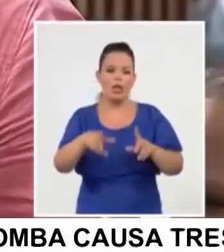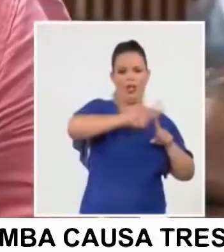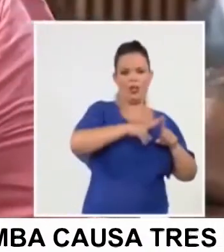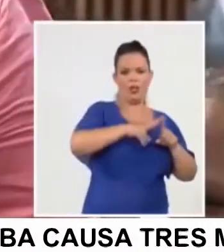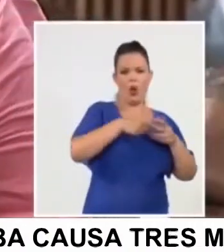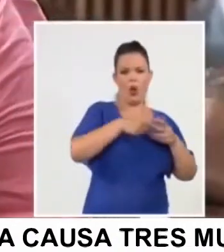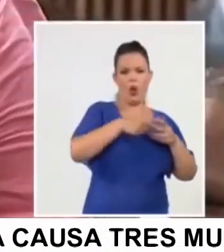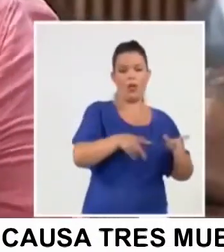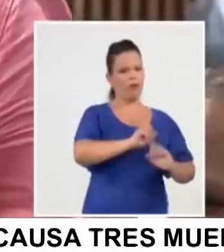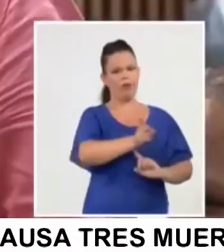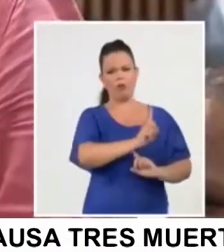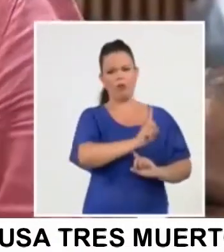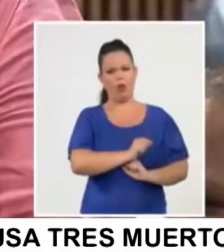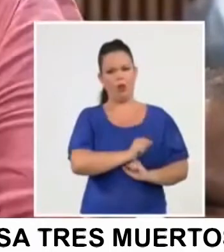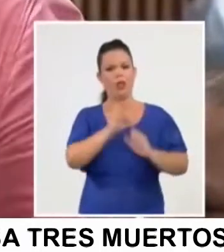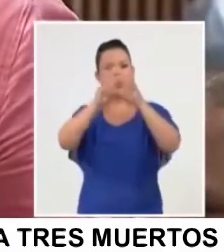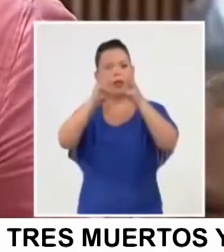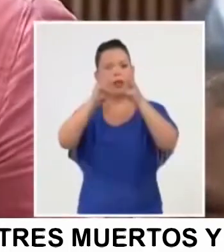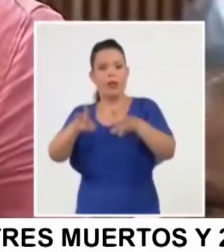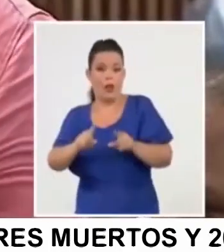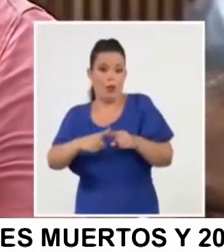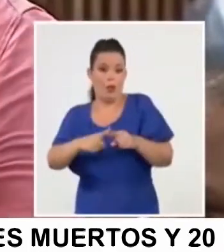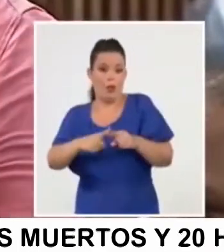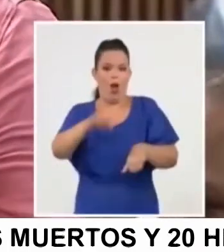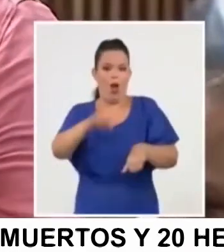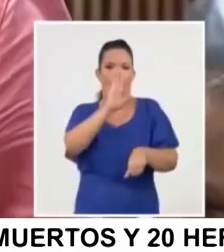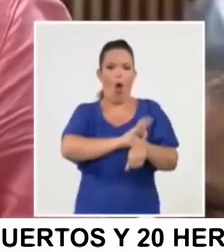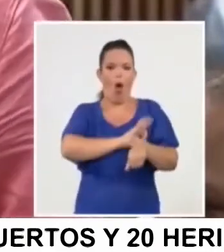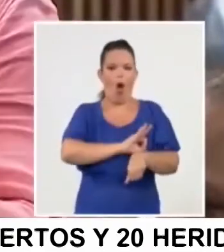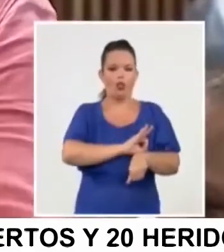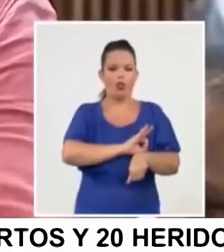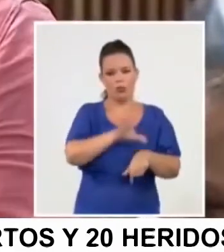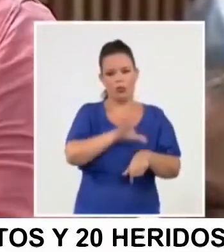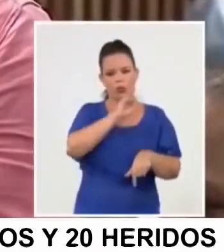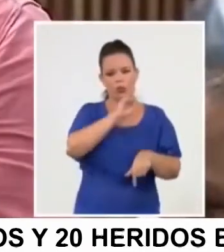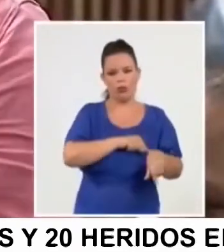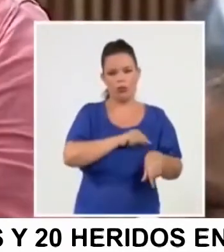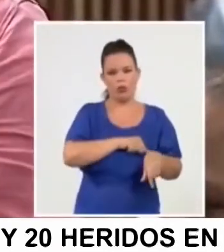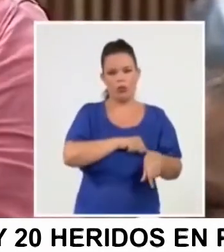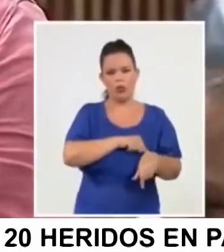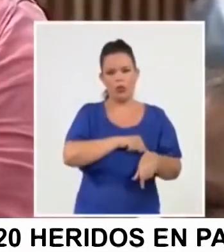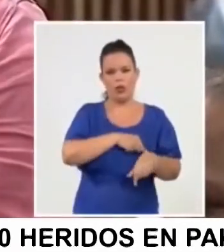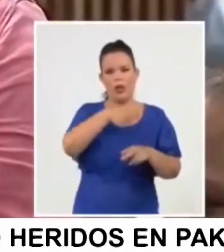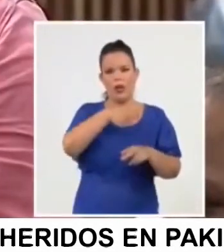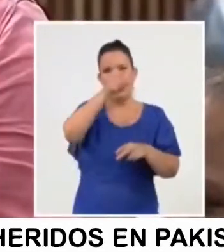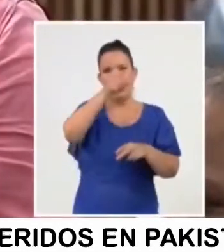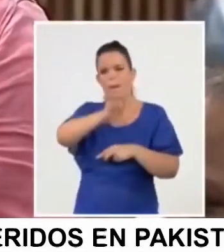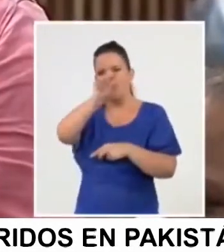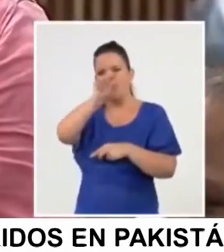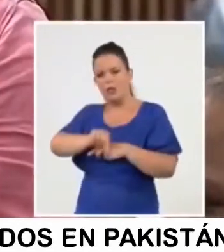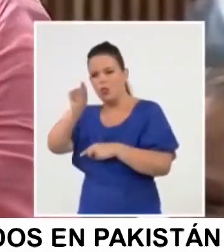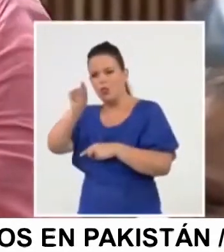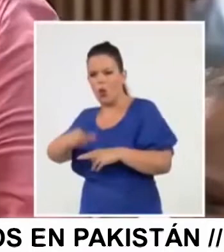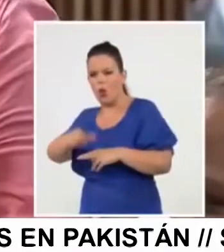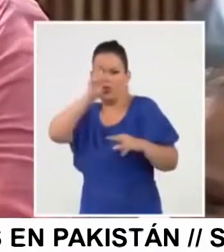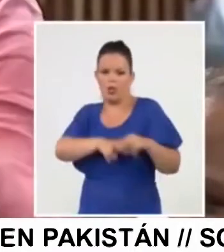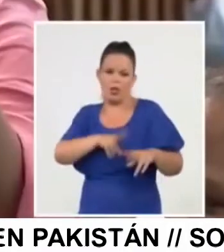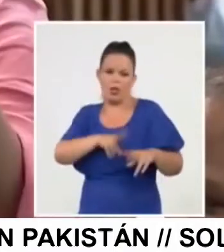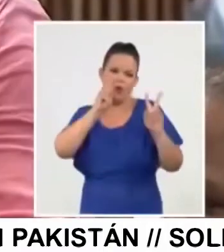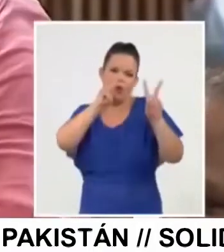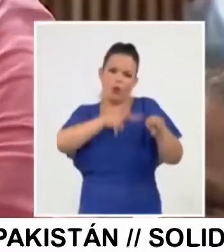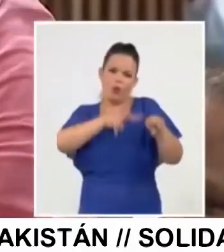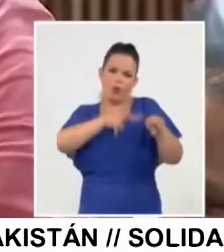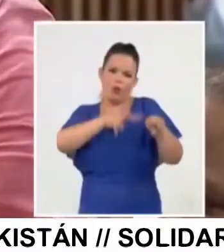coherentes con las audiencias a las que queremos llegarle, pues le cedemos terreno a esto. Y creo que fueron temas que se